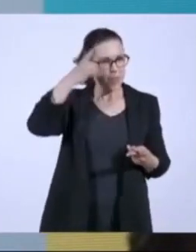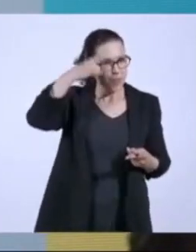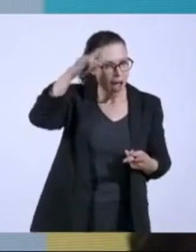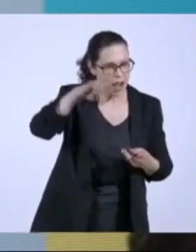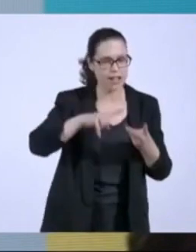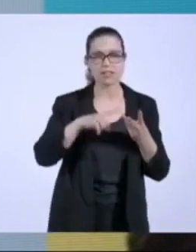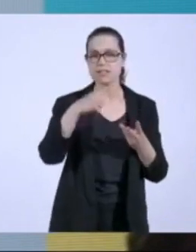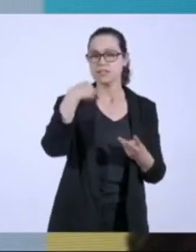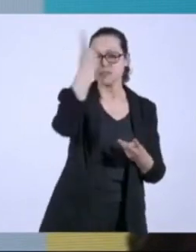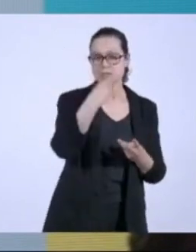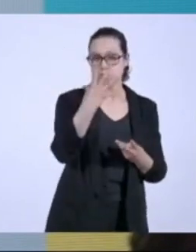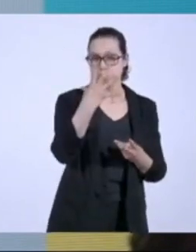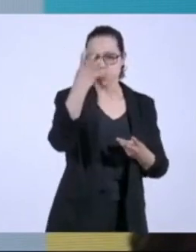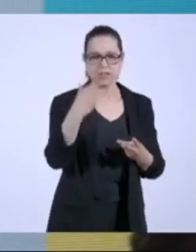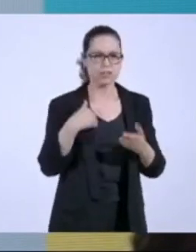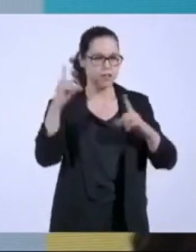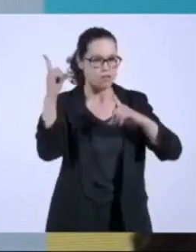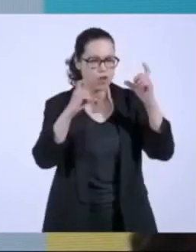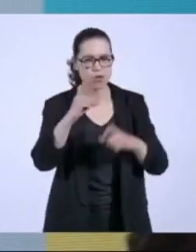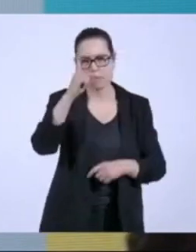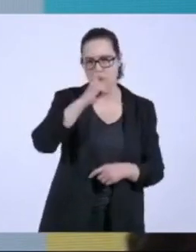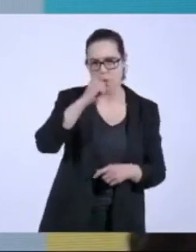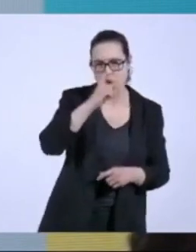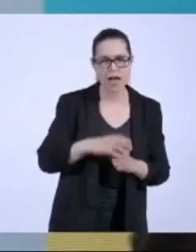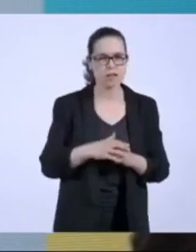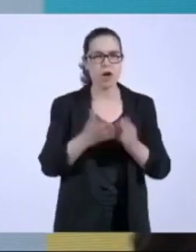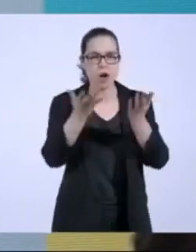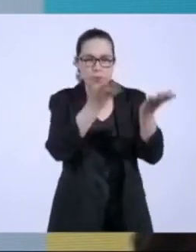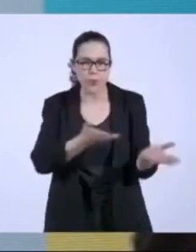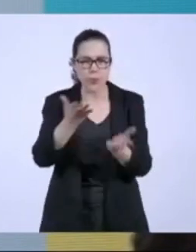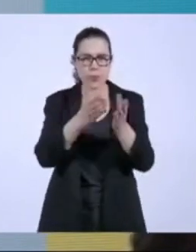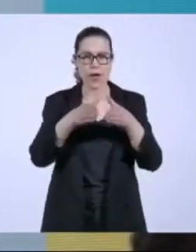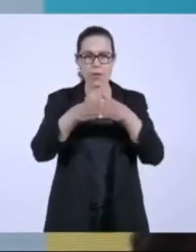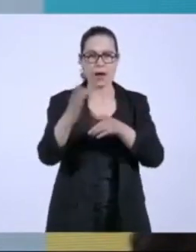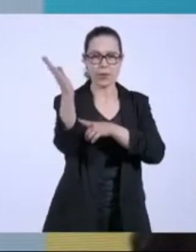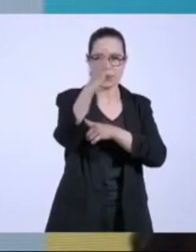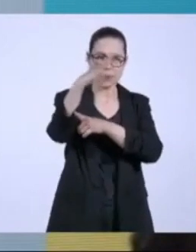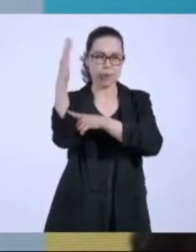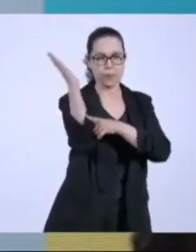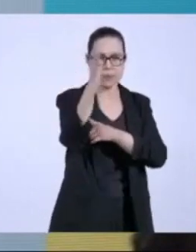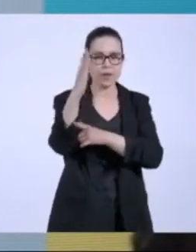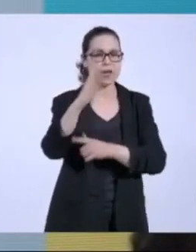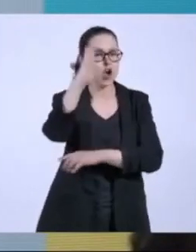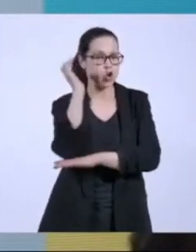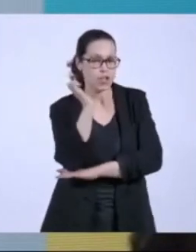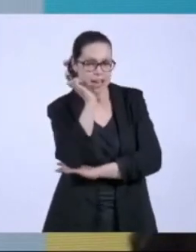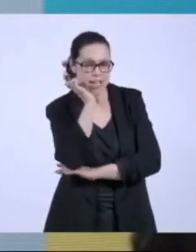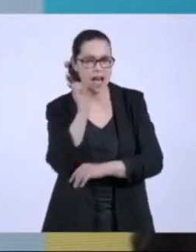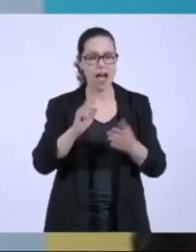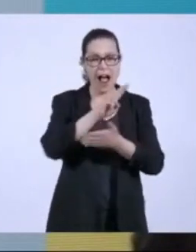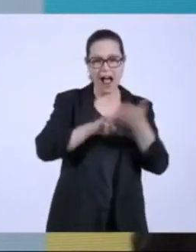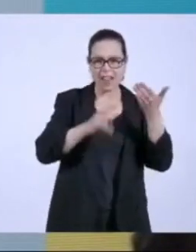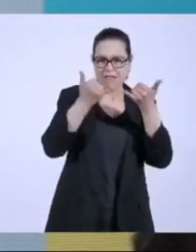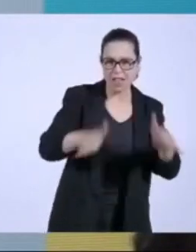da Memoria, os Rostros do País, o Vento nas Velas, Airiños Aire Rosalía, Galicia unha